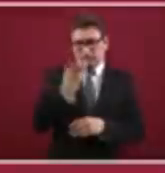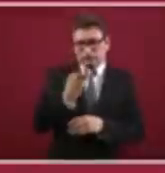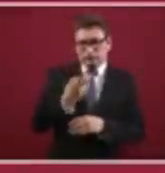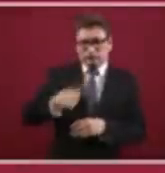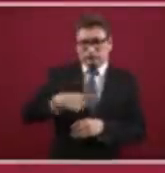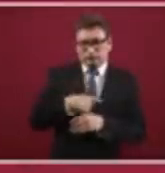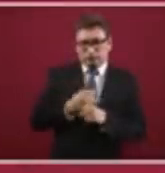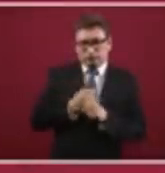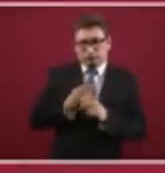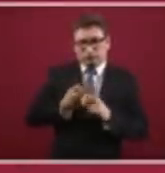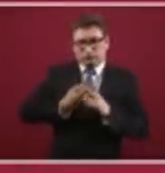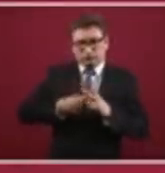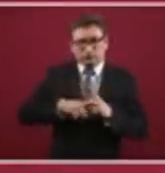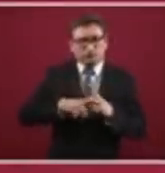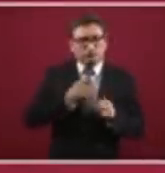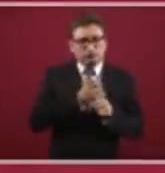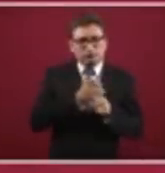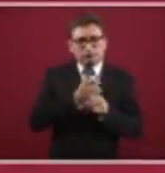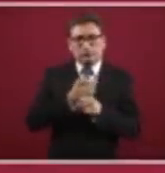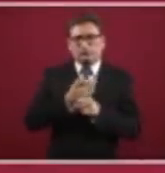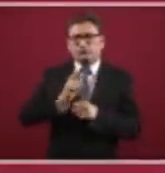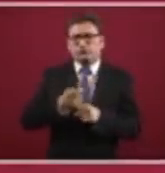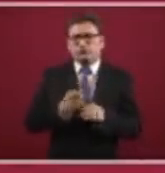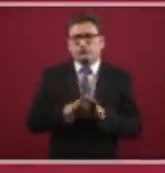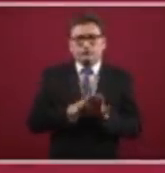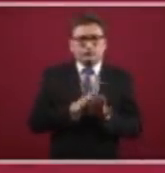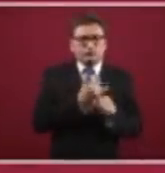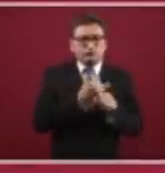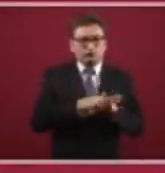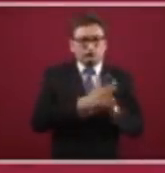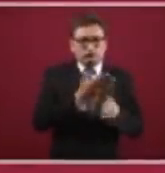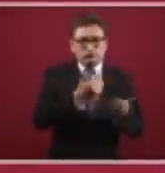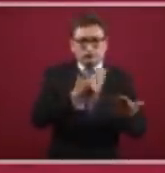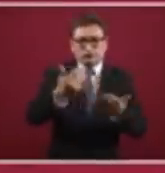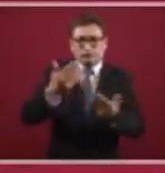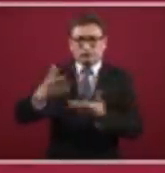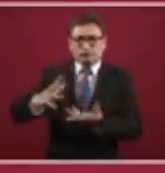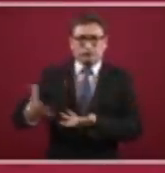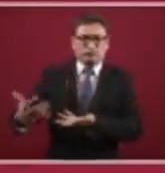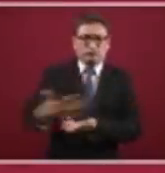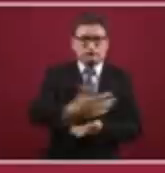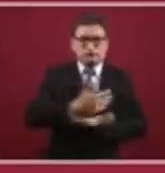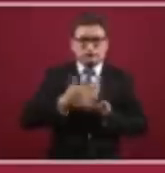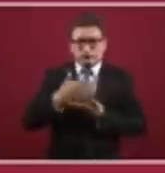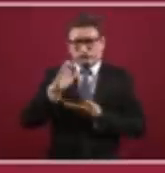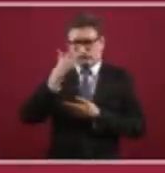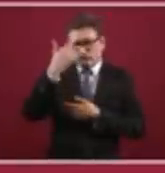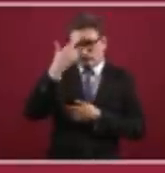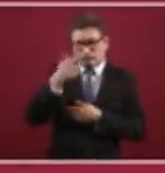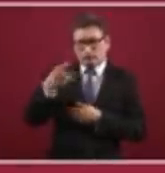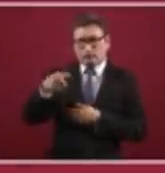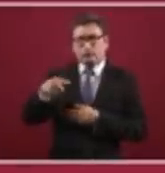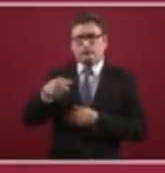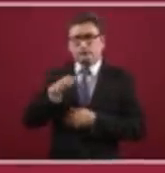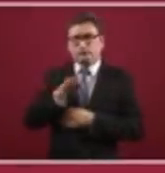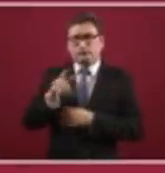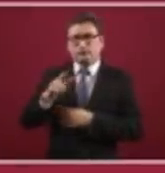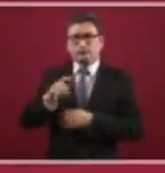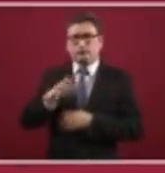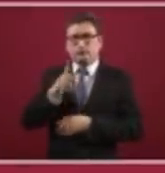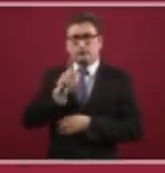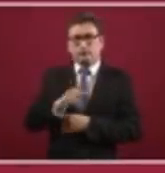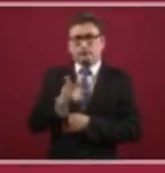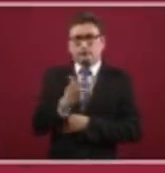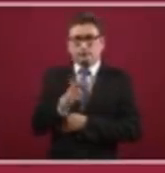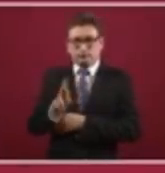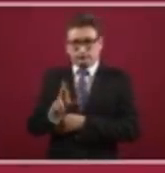todo el levantamiento de información celebrado por la fiscalía especial de ayotzinapa de la pgr la fiscalía de